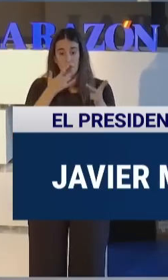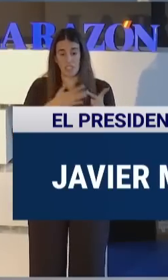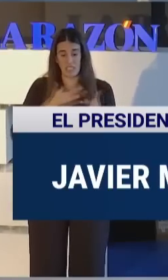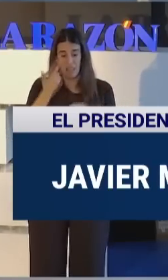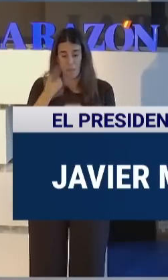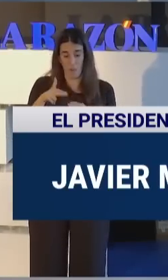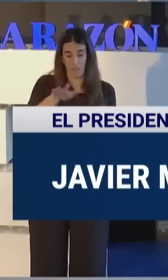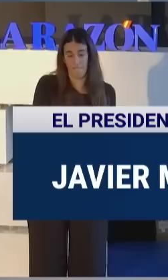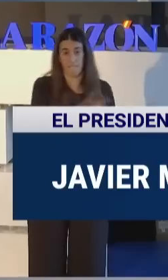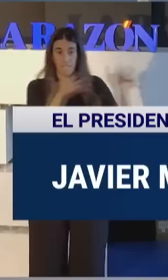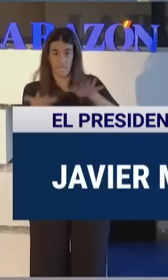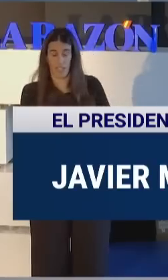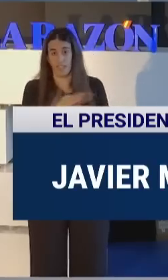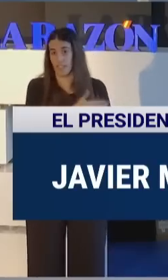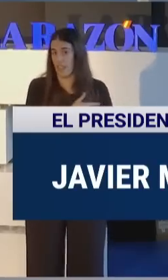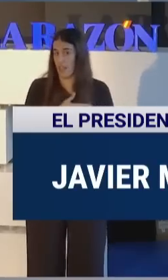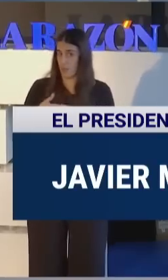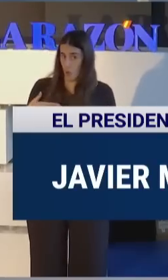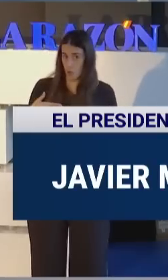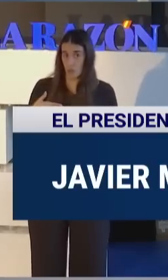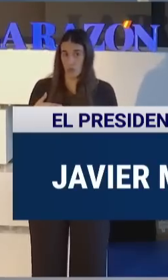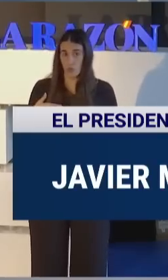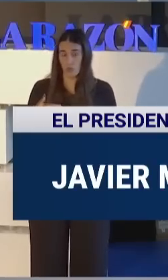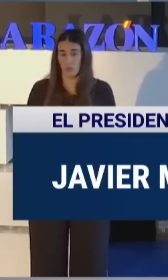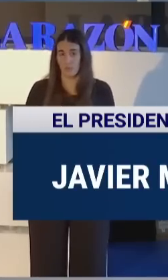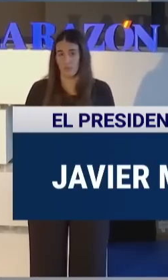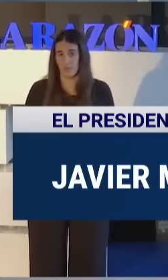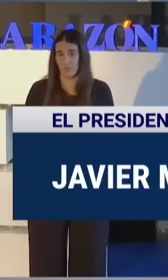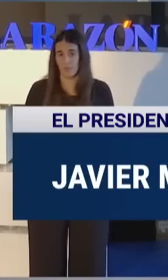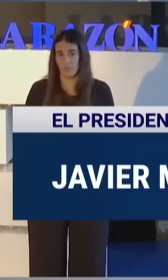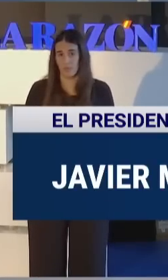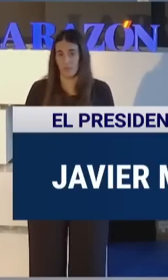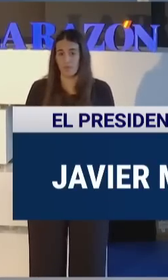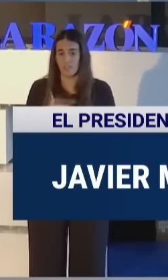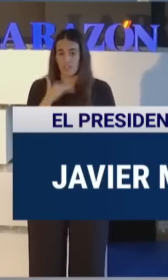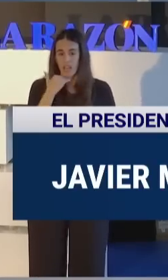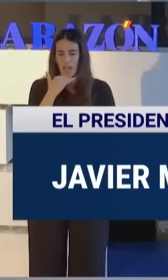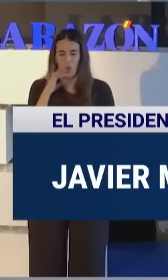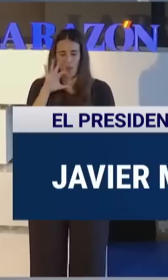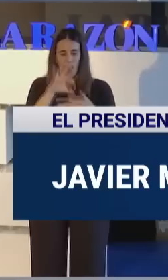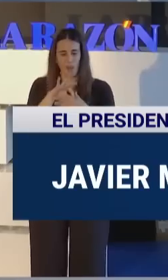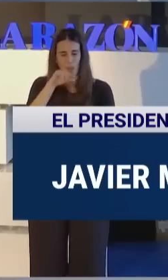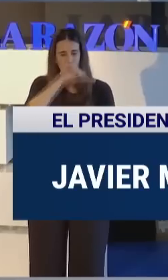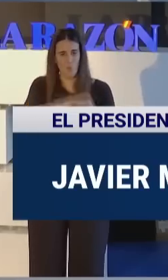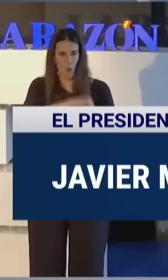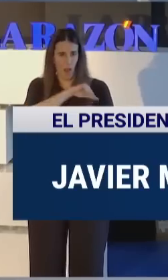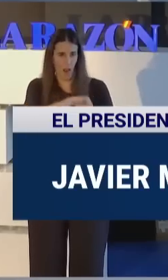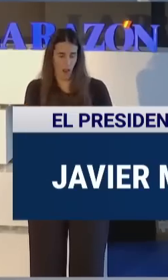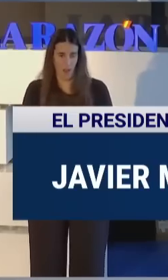política es un upgrade en términos morales.